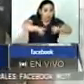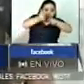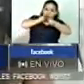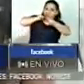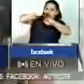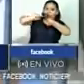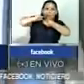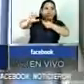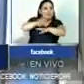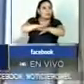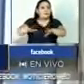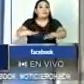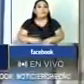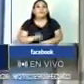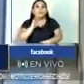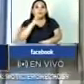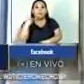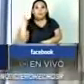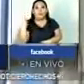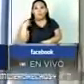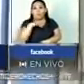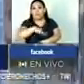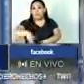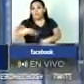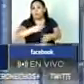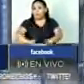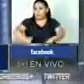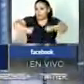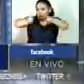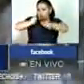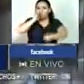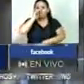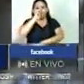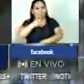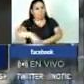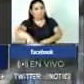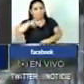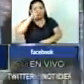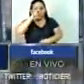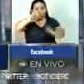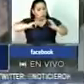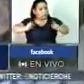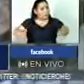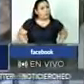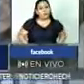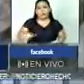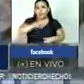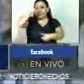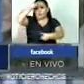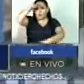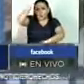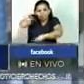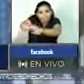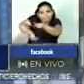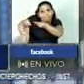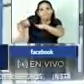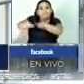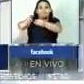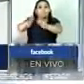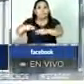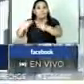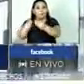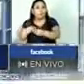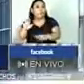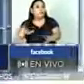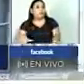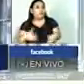penitenciarios. El titular de centros penales fue enfático en aclarar que el gobierno no negociará con los grupos criminales que en medio